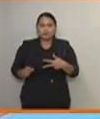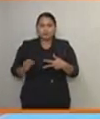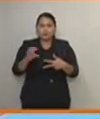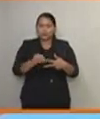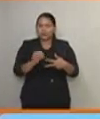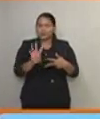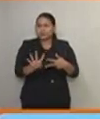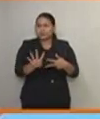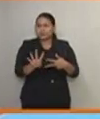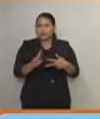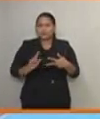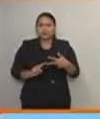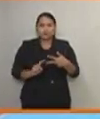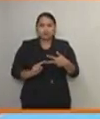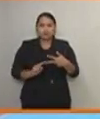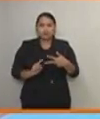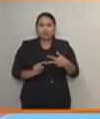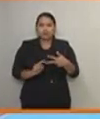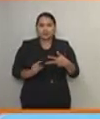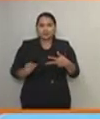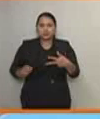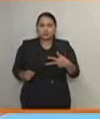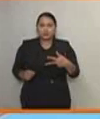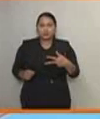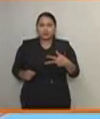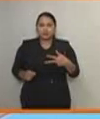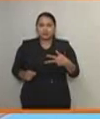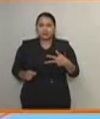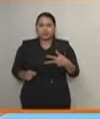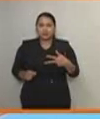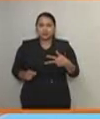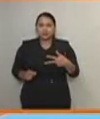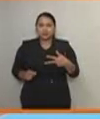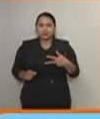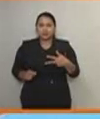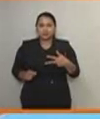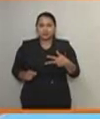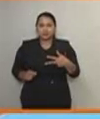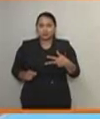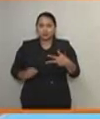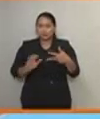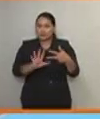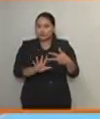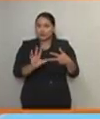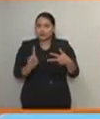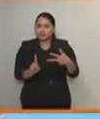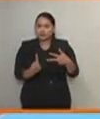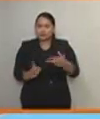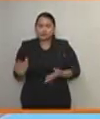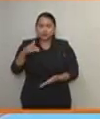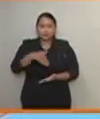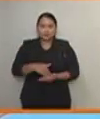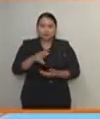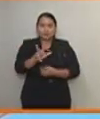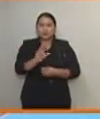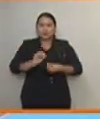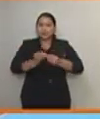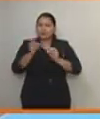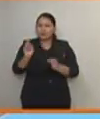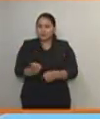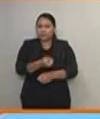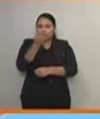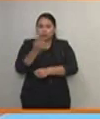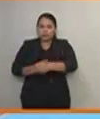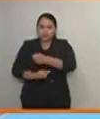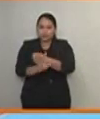04, tercer y decisivo número. Y este es el 51. Con gusto repito los tres números